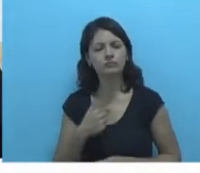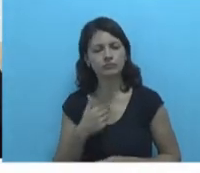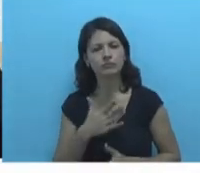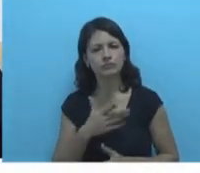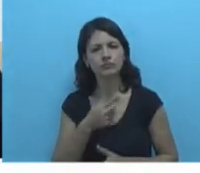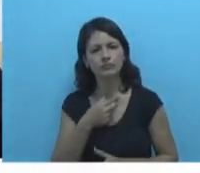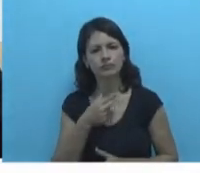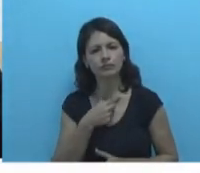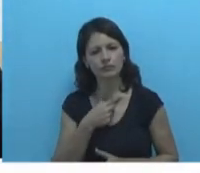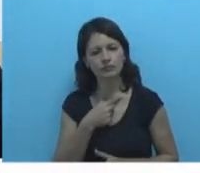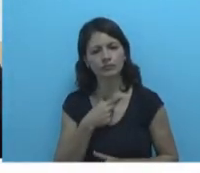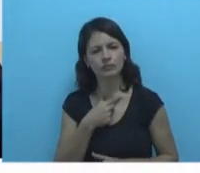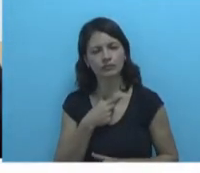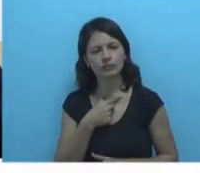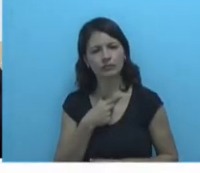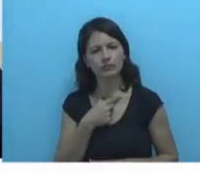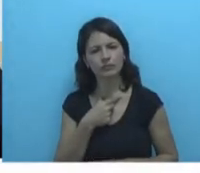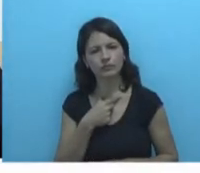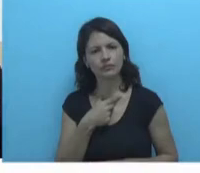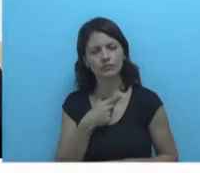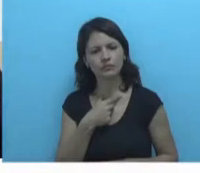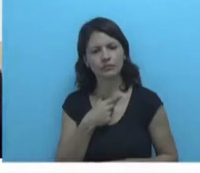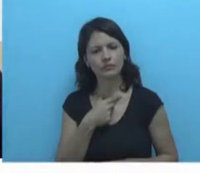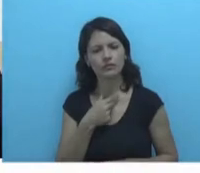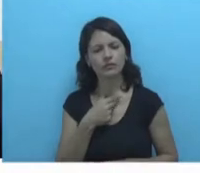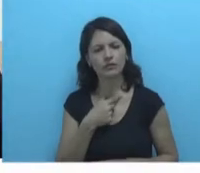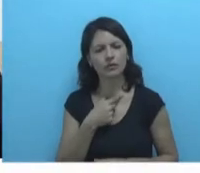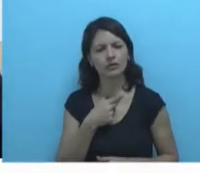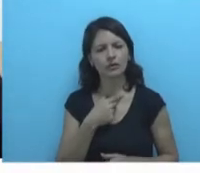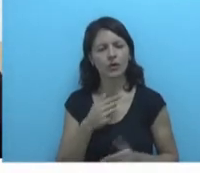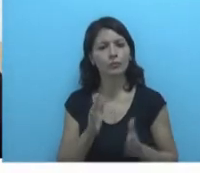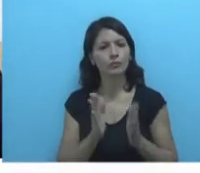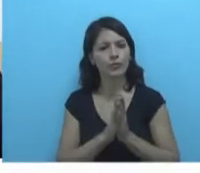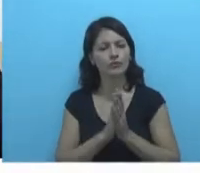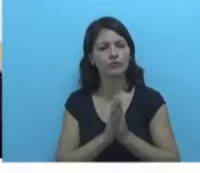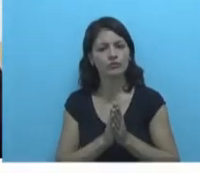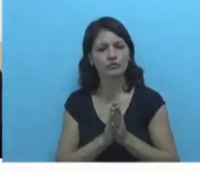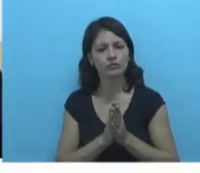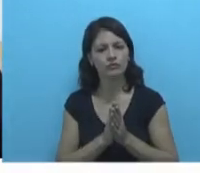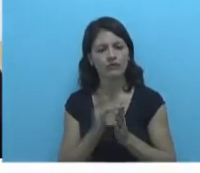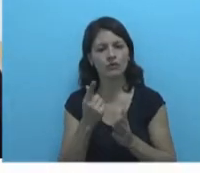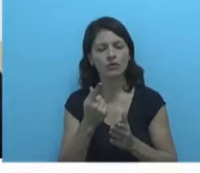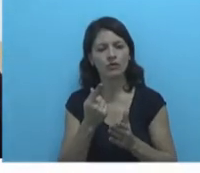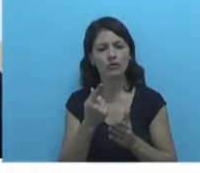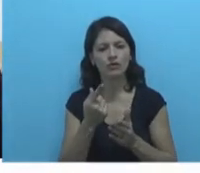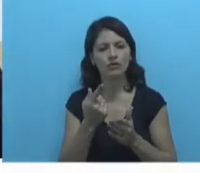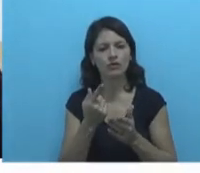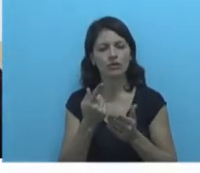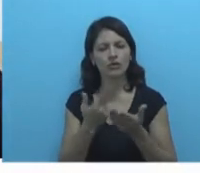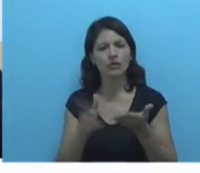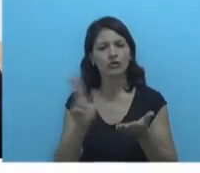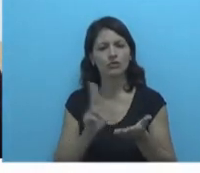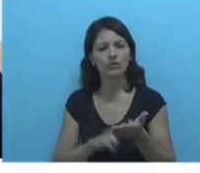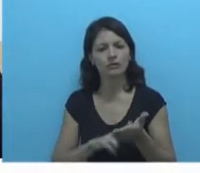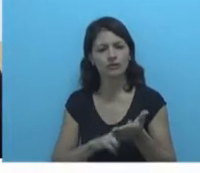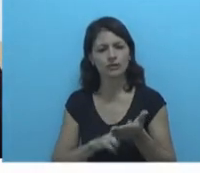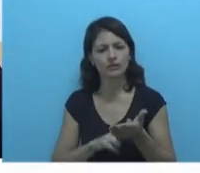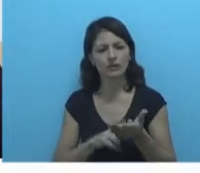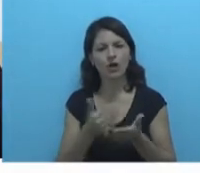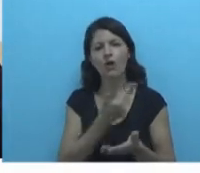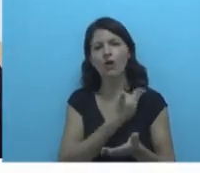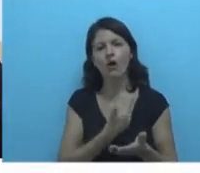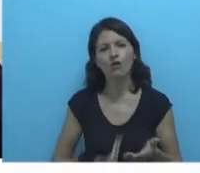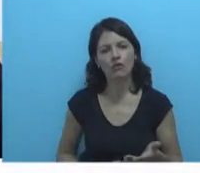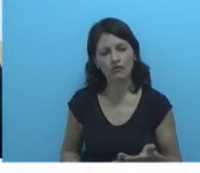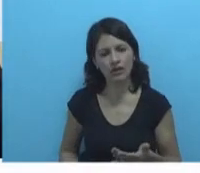quisiera que de una vez por todas decirse hacer, como estábamos acostumbrados los santafesinos hace